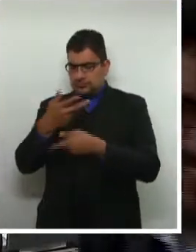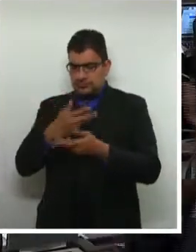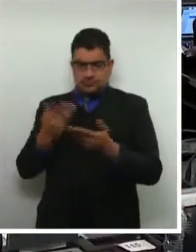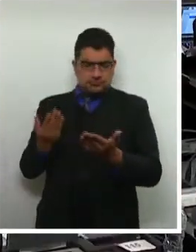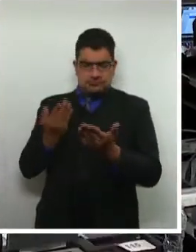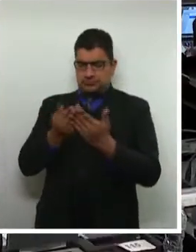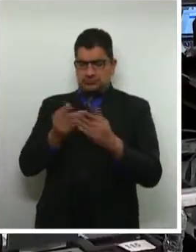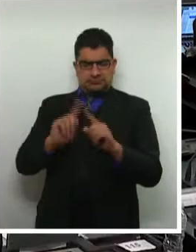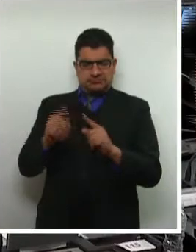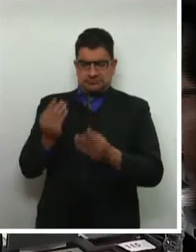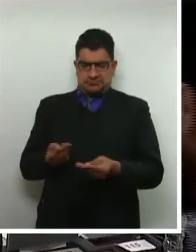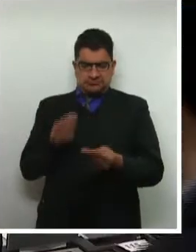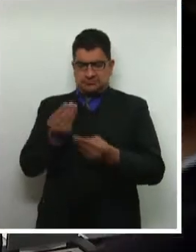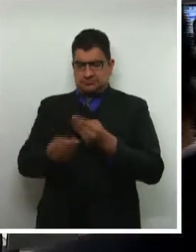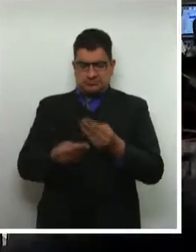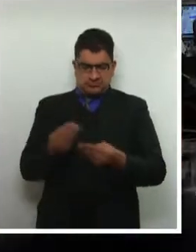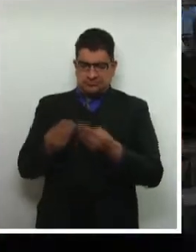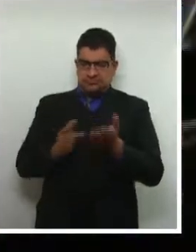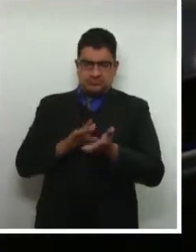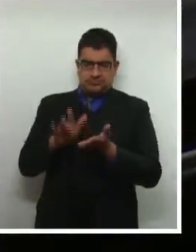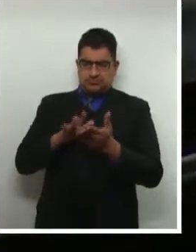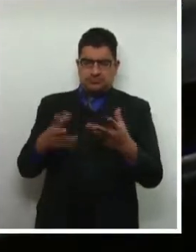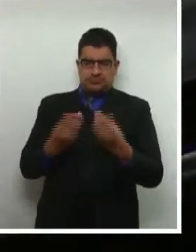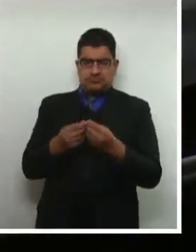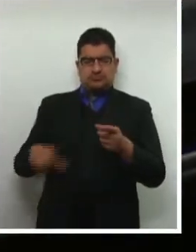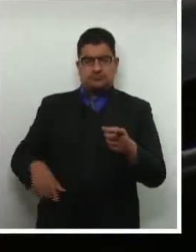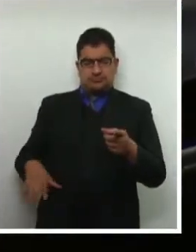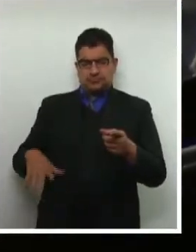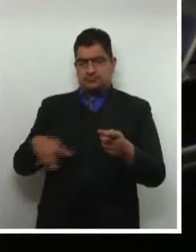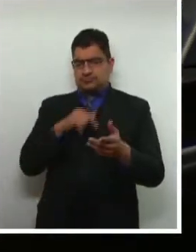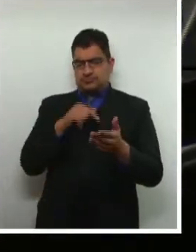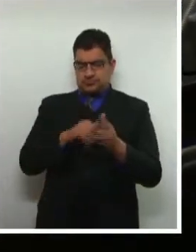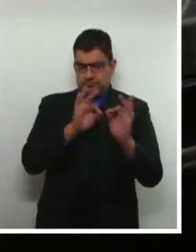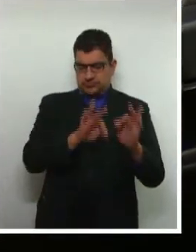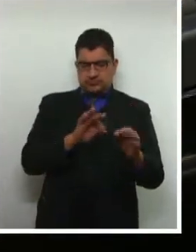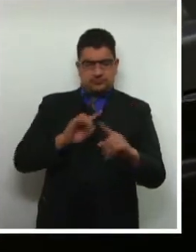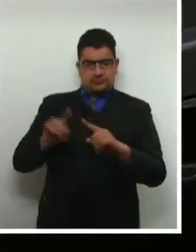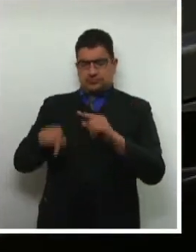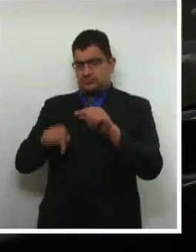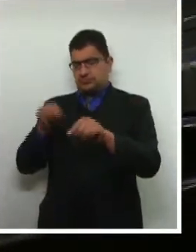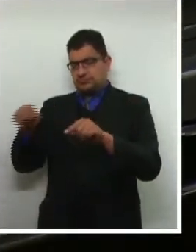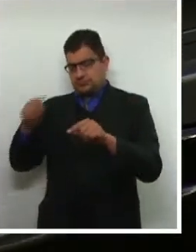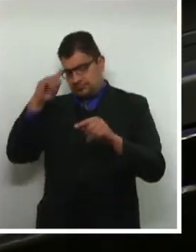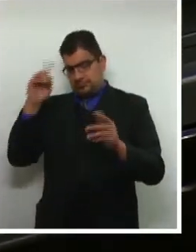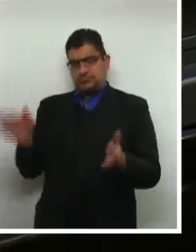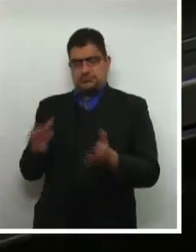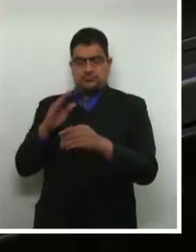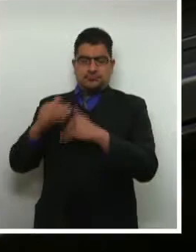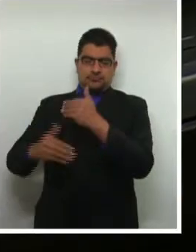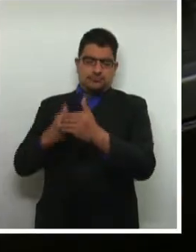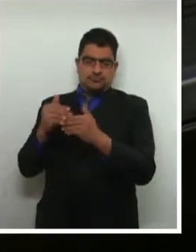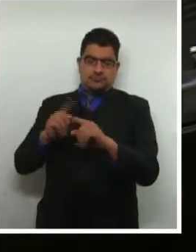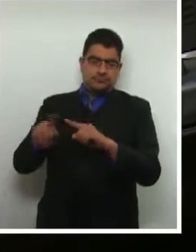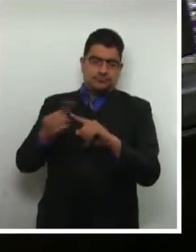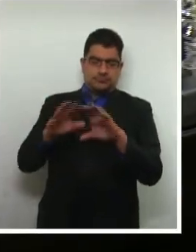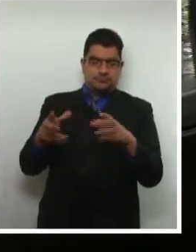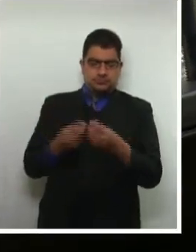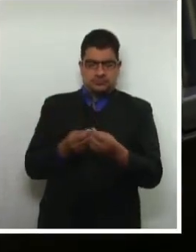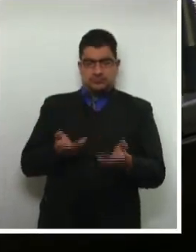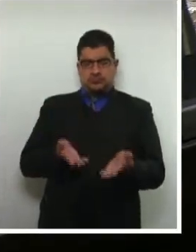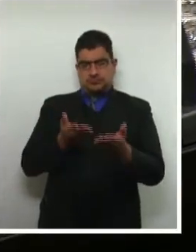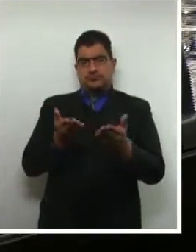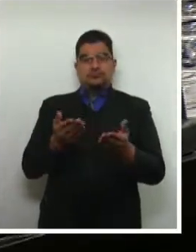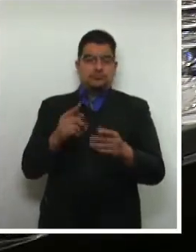propositivo y colaborará con el gobierno local y las alcaldías en la promoción del desarrollo, el cumplimiento de